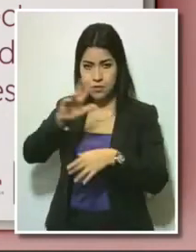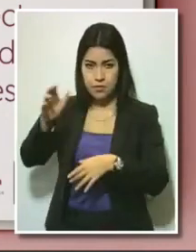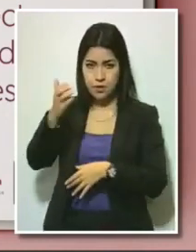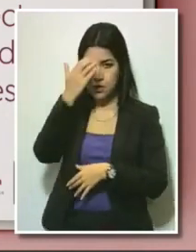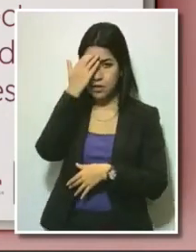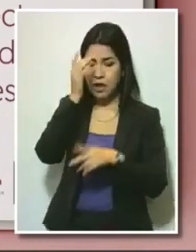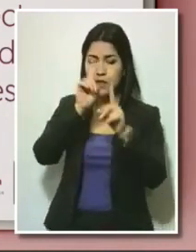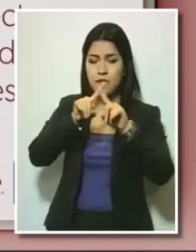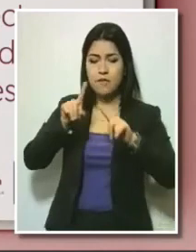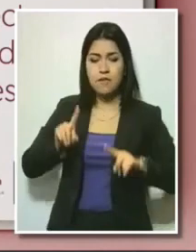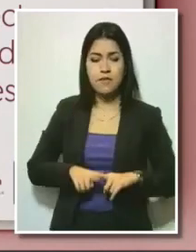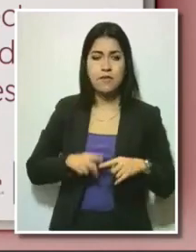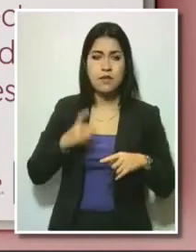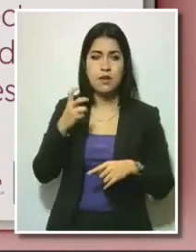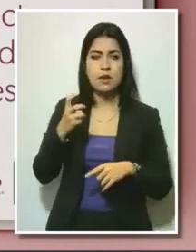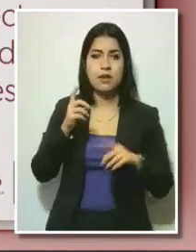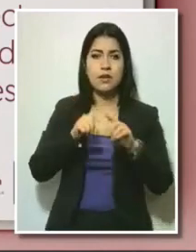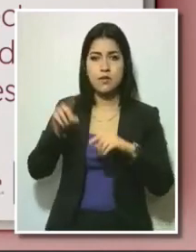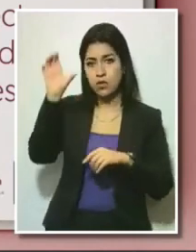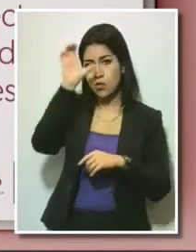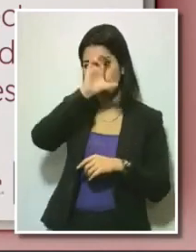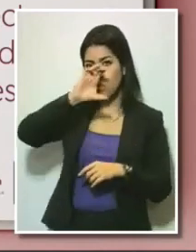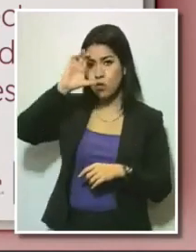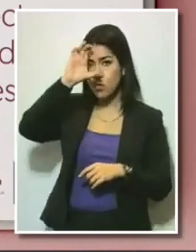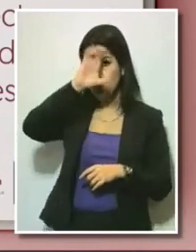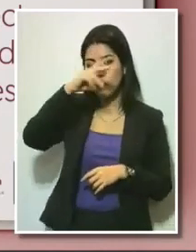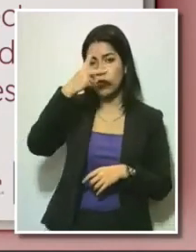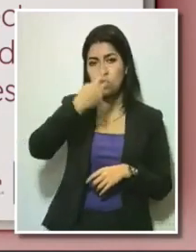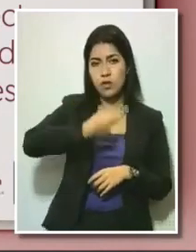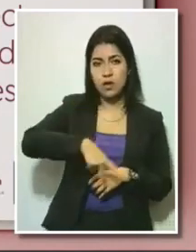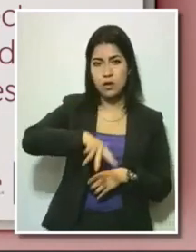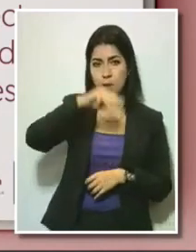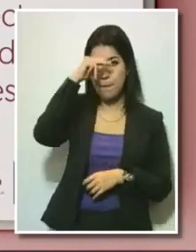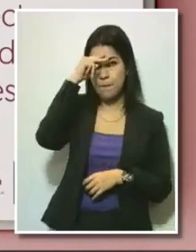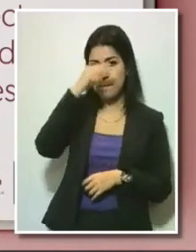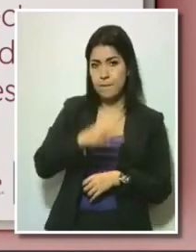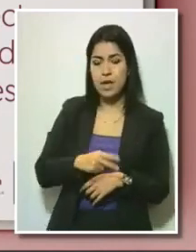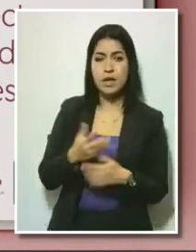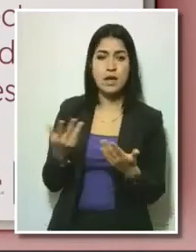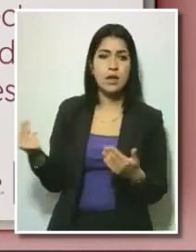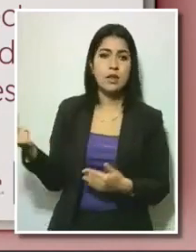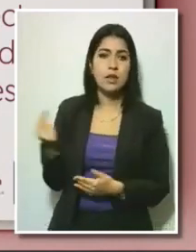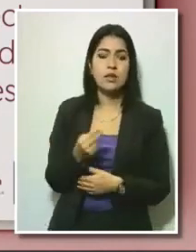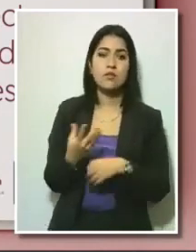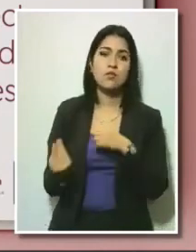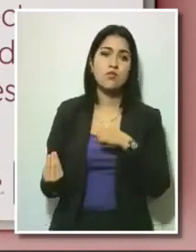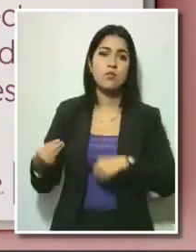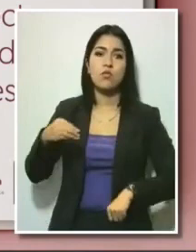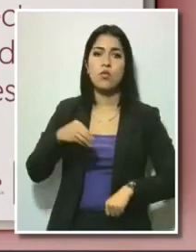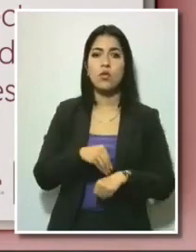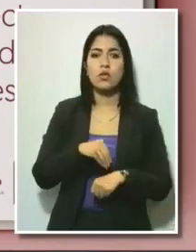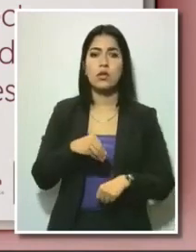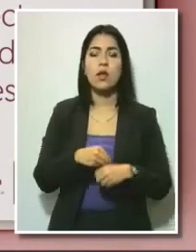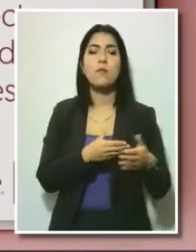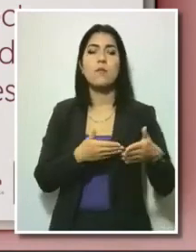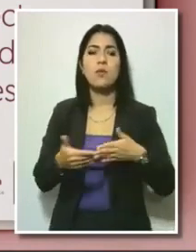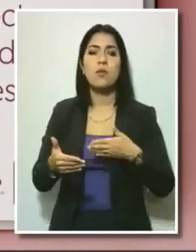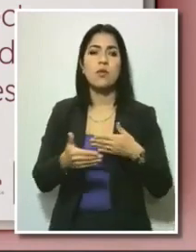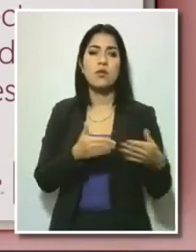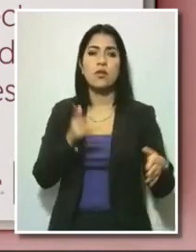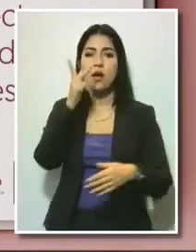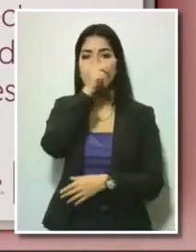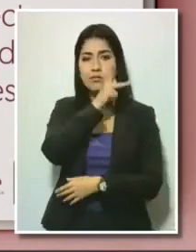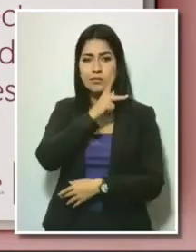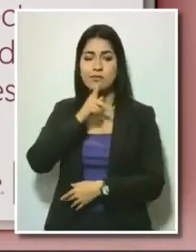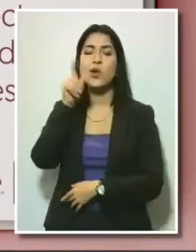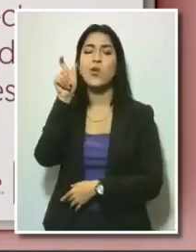diversidad, esta riqueza, esta pluriculturalidad que es México y que había que integrarla al modelo pedagógico. Y ustedes